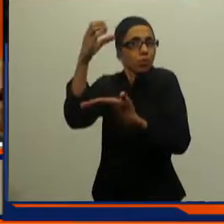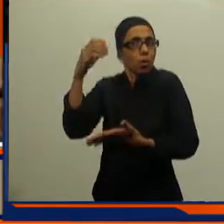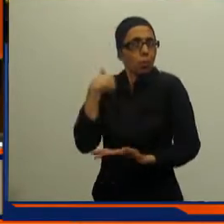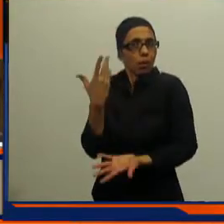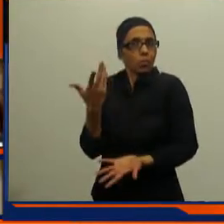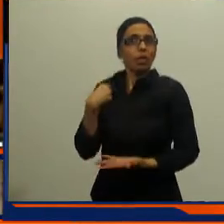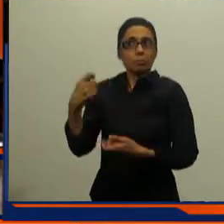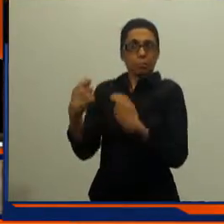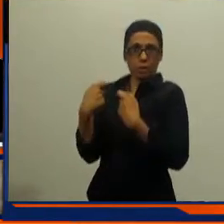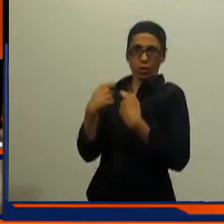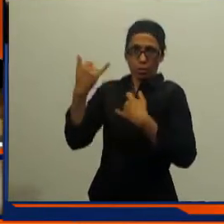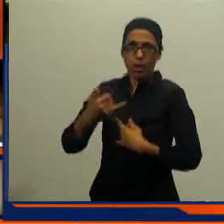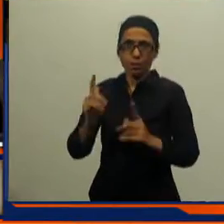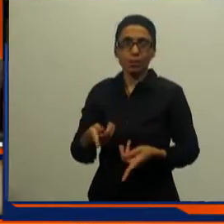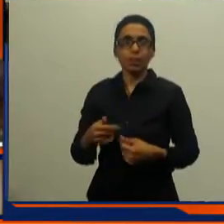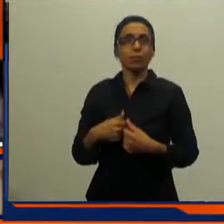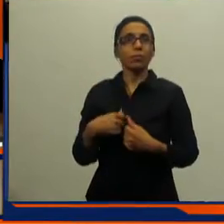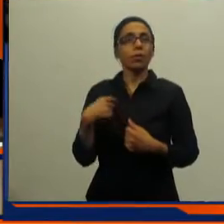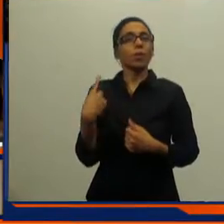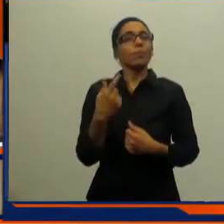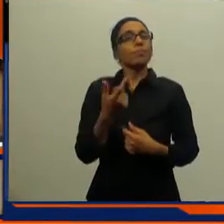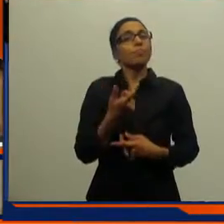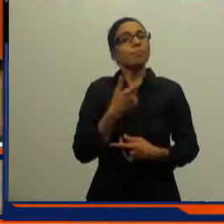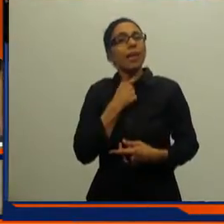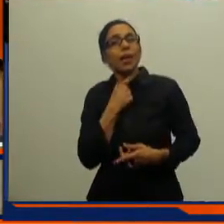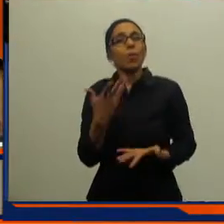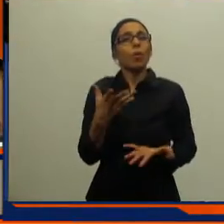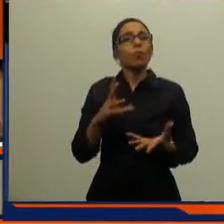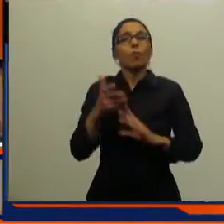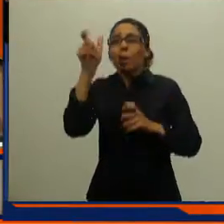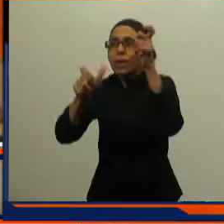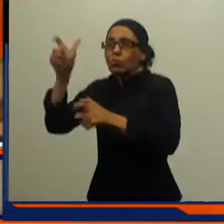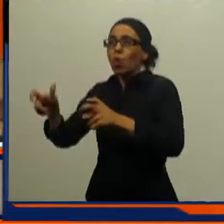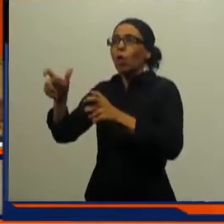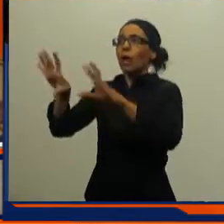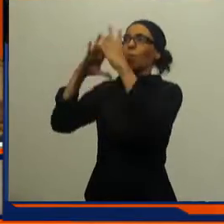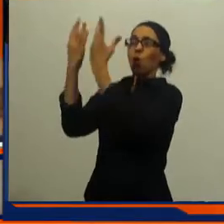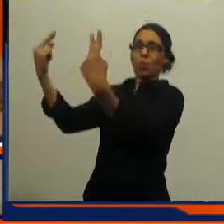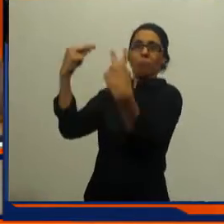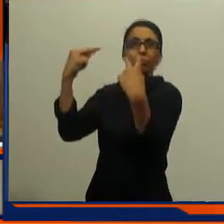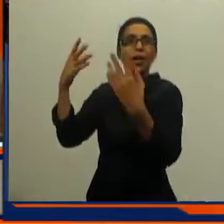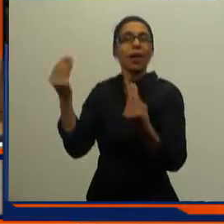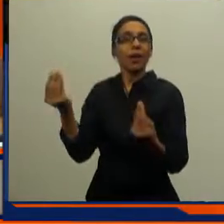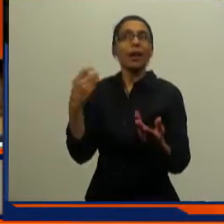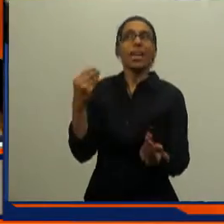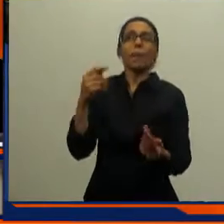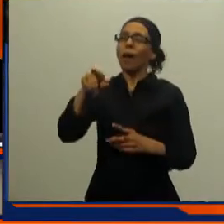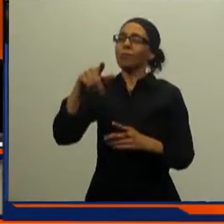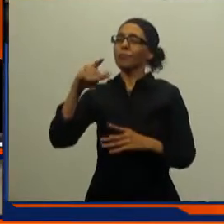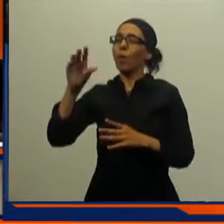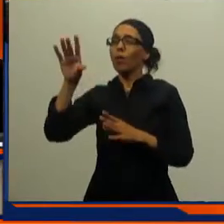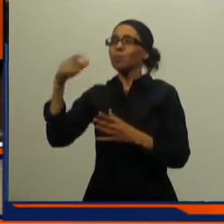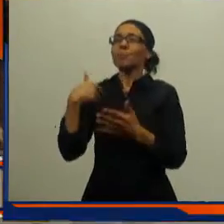nosotras, pero bueno, vamos un poquito, sí, quizás para la gente y para el mundo el gran candidato es Holanda, así que